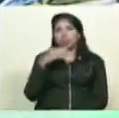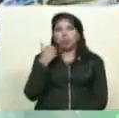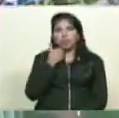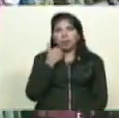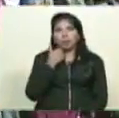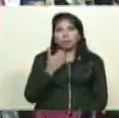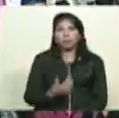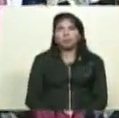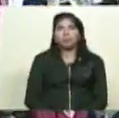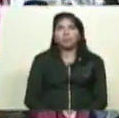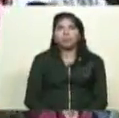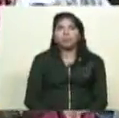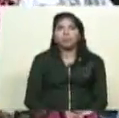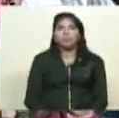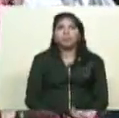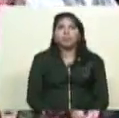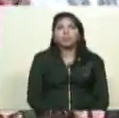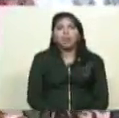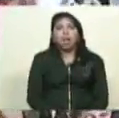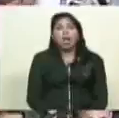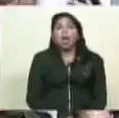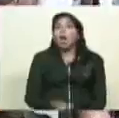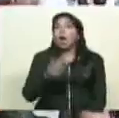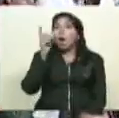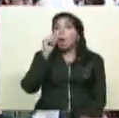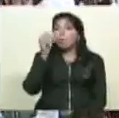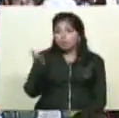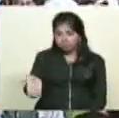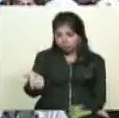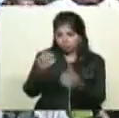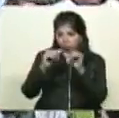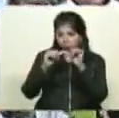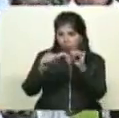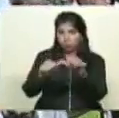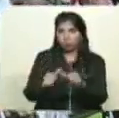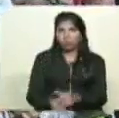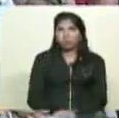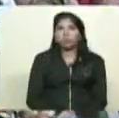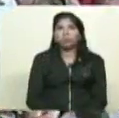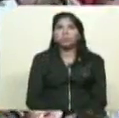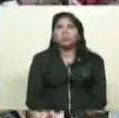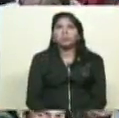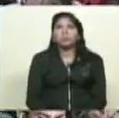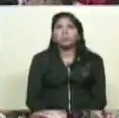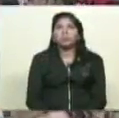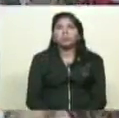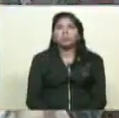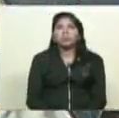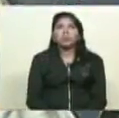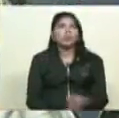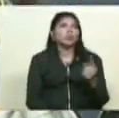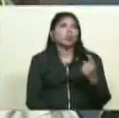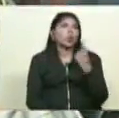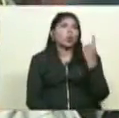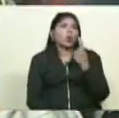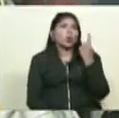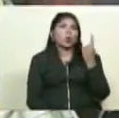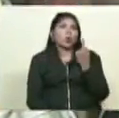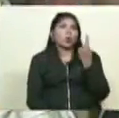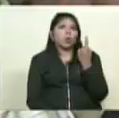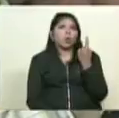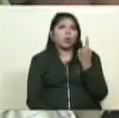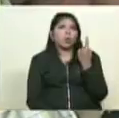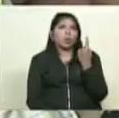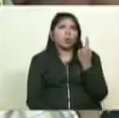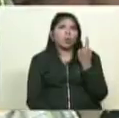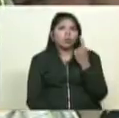gracias. Richard, sigue adelante. Sí, no solamente tenemos capacidad para los